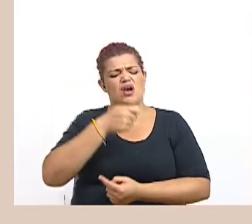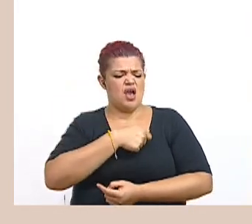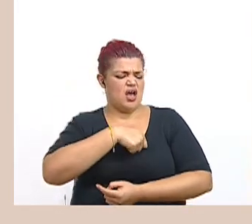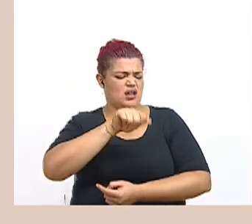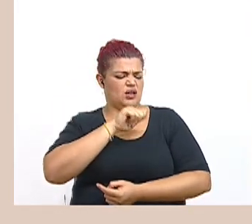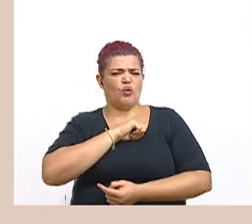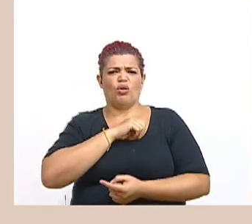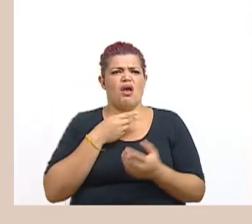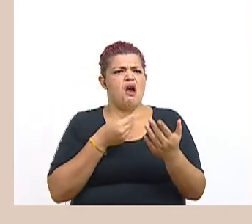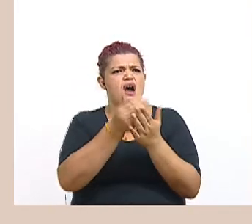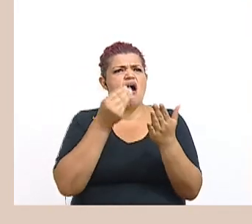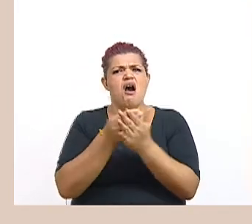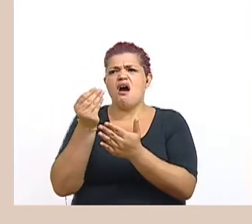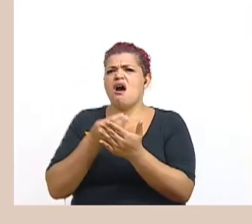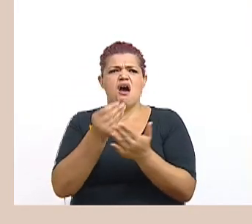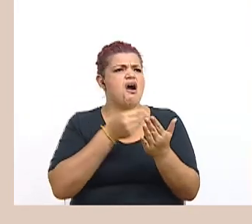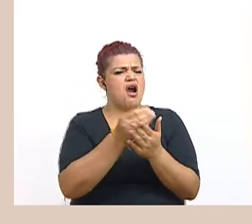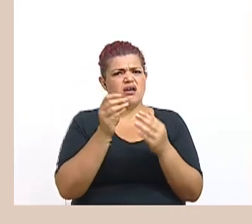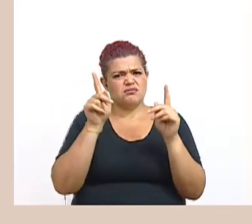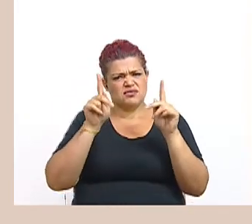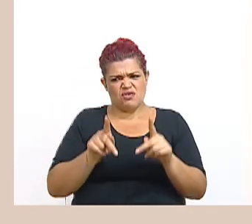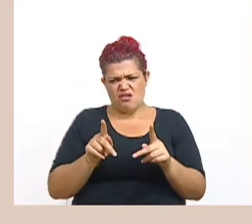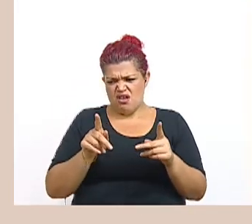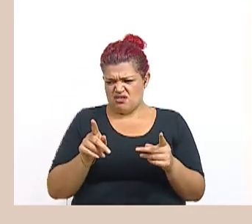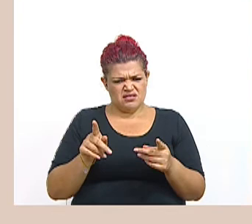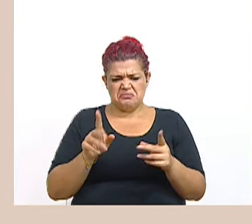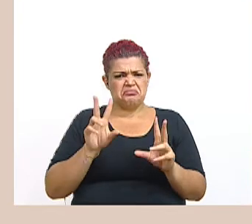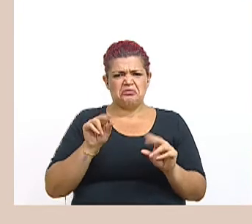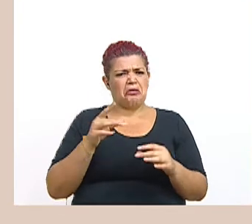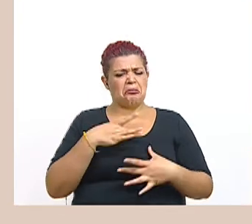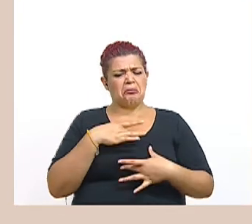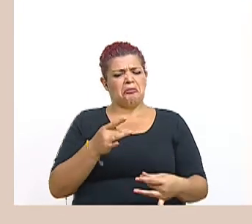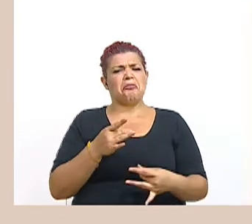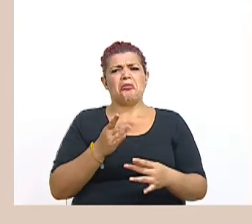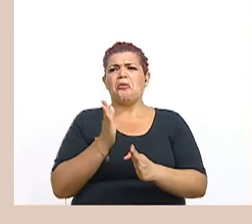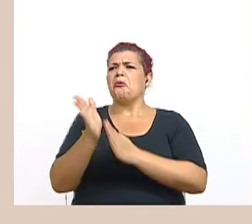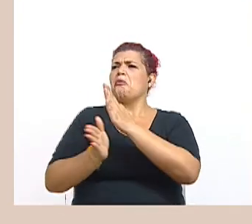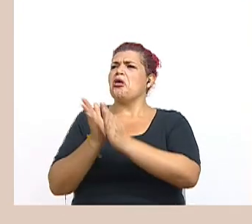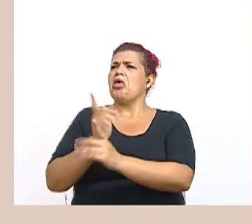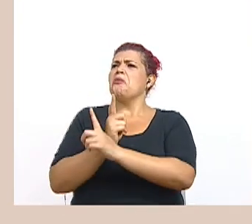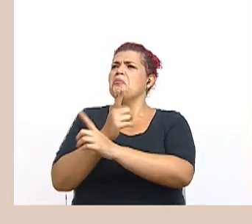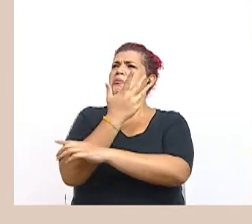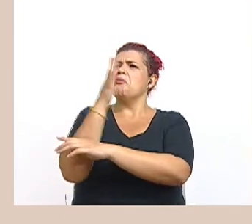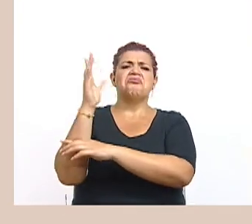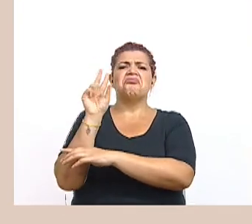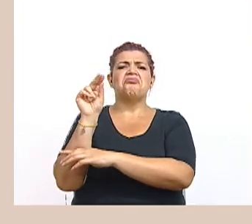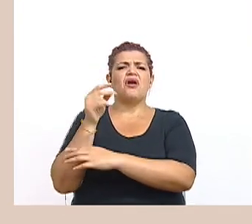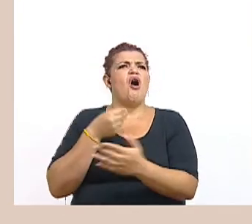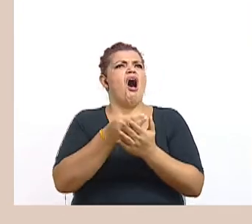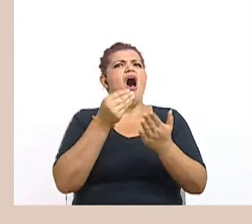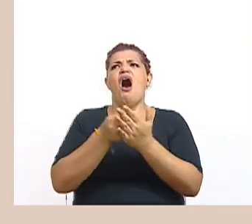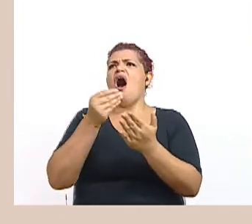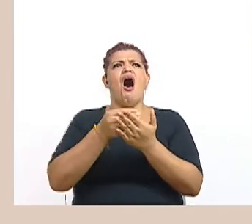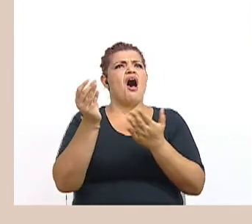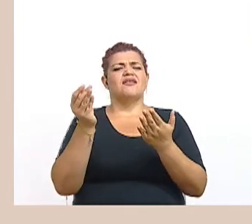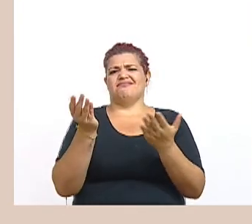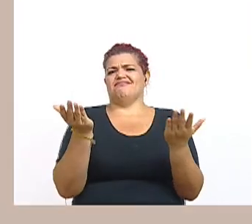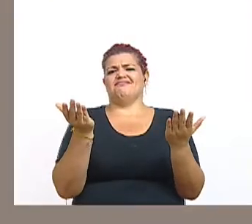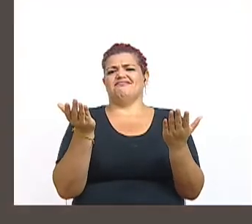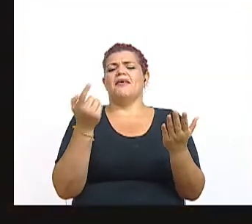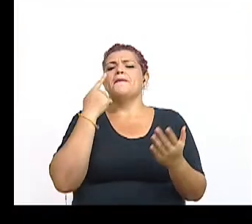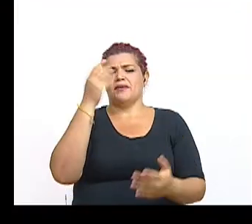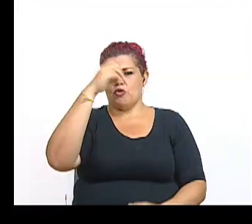consumista que asumen algunas personas que no se interesan en proteger el medio ambiente? Vamos a ver qué nos dijo William.